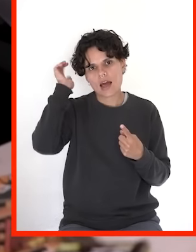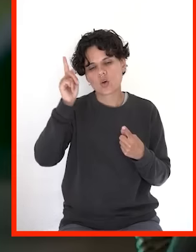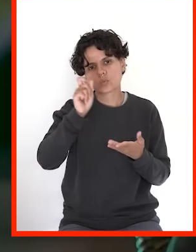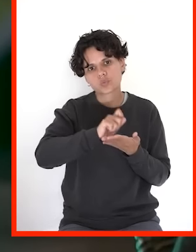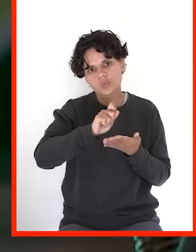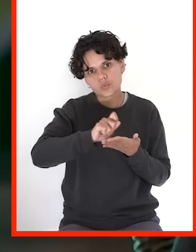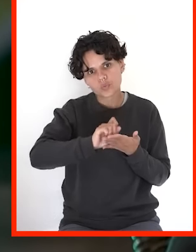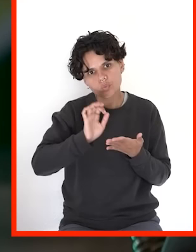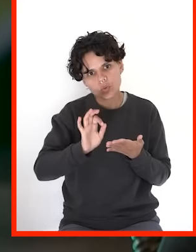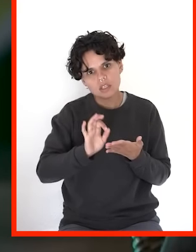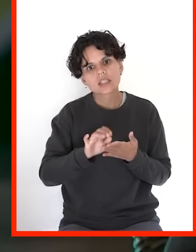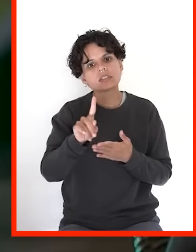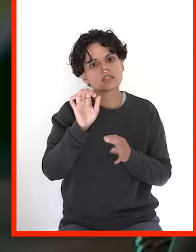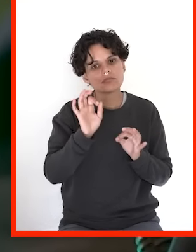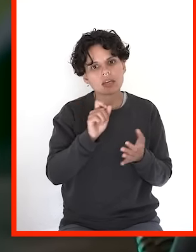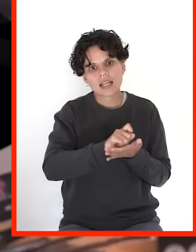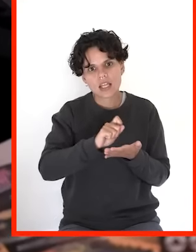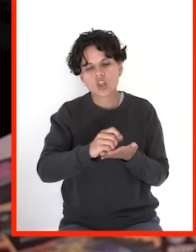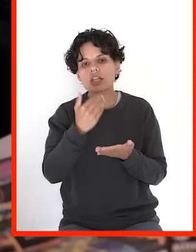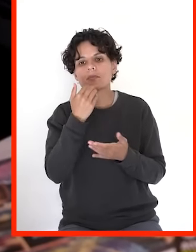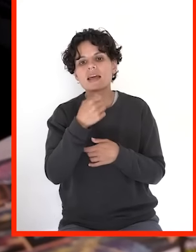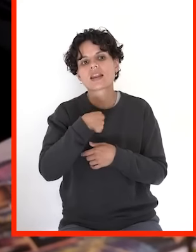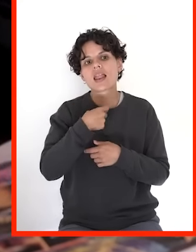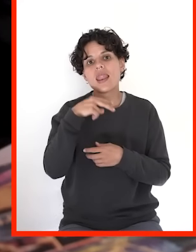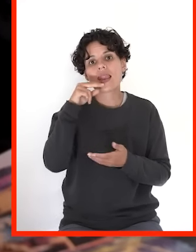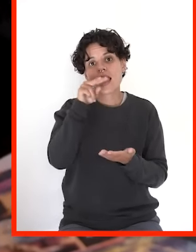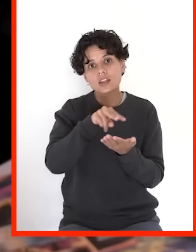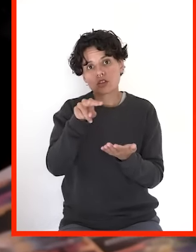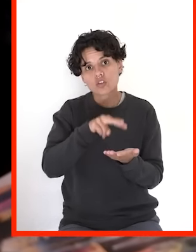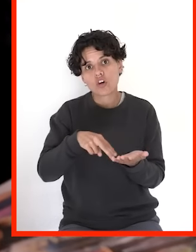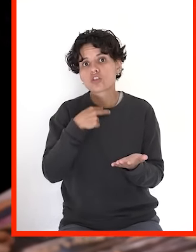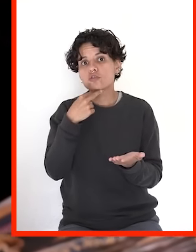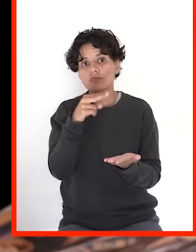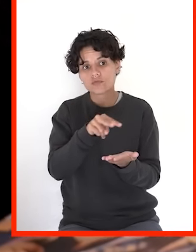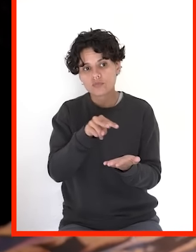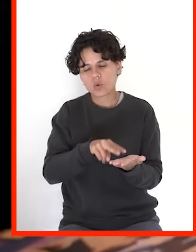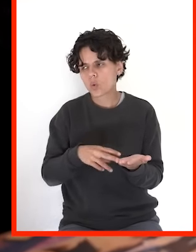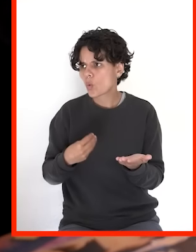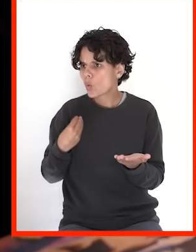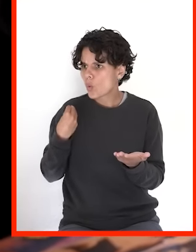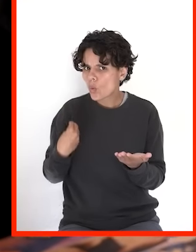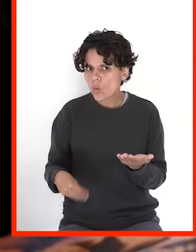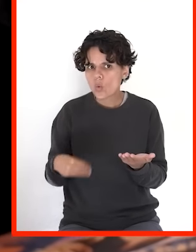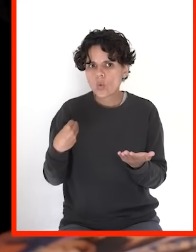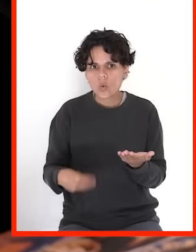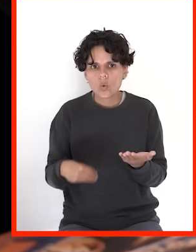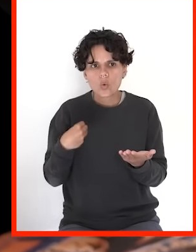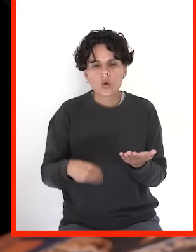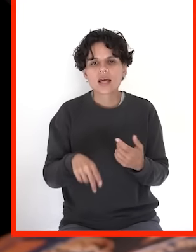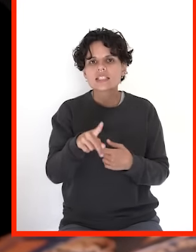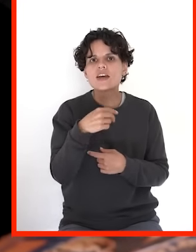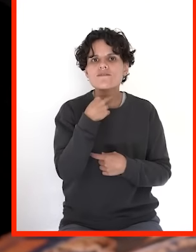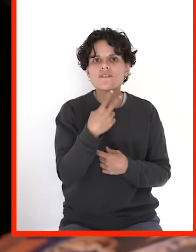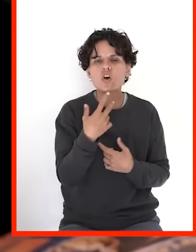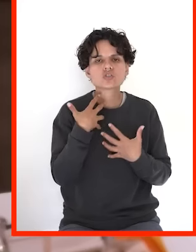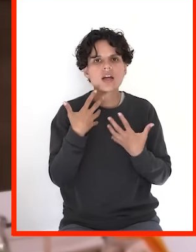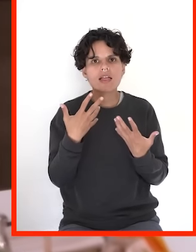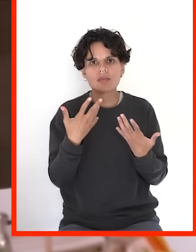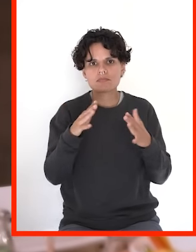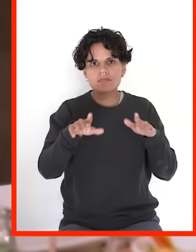Escritor. Escritor y buen lector ahí el IME. Sí. Son extraordinarios. Que son una ¿Tiene maravilla. Voz de radio ese de locutor? Bueno, son una maravilla. Entonces